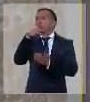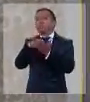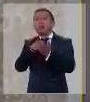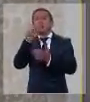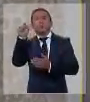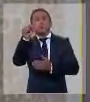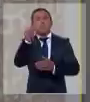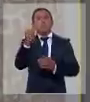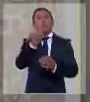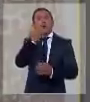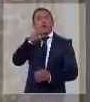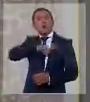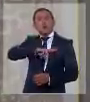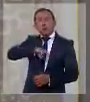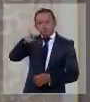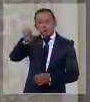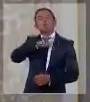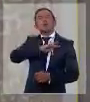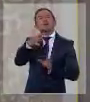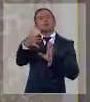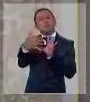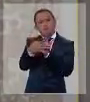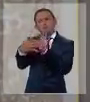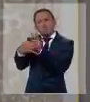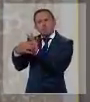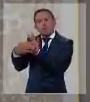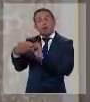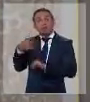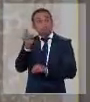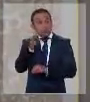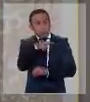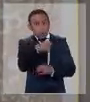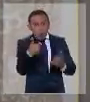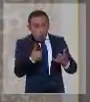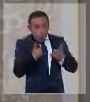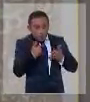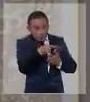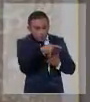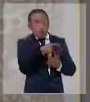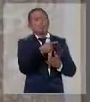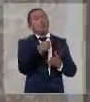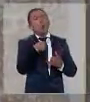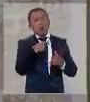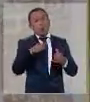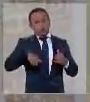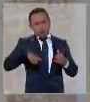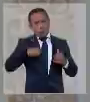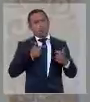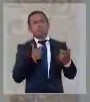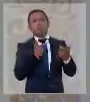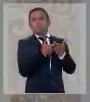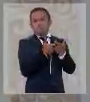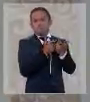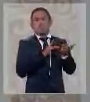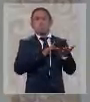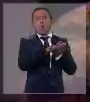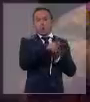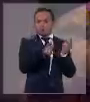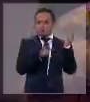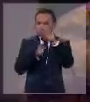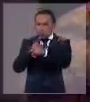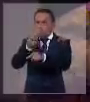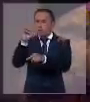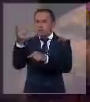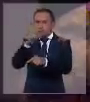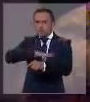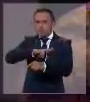de ahí nosotros subsidiar a ese joven la entrada a una de esas escuelas. ¿Y de dónde va a salir todo ese recurso? Corriendo a todos los